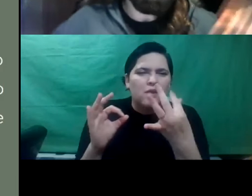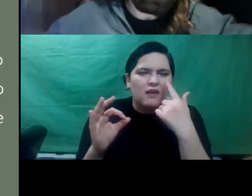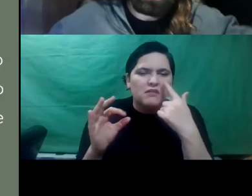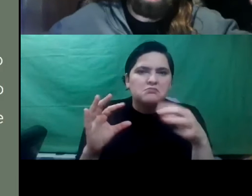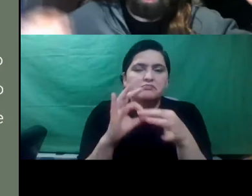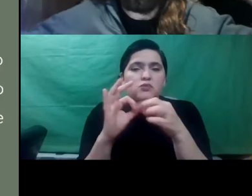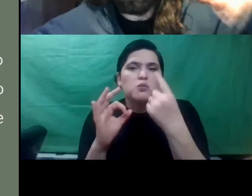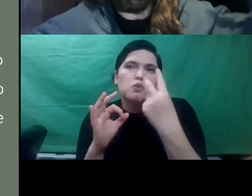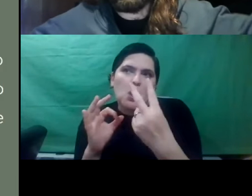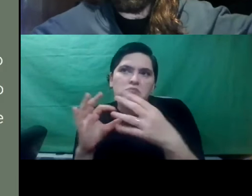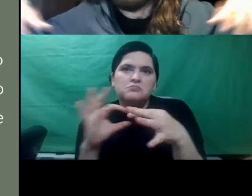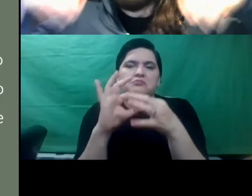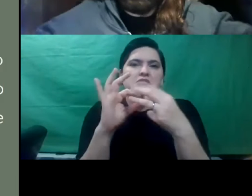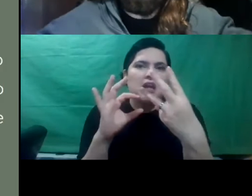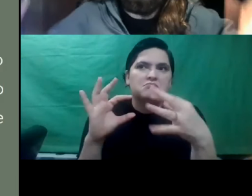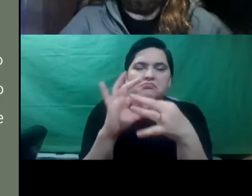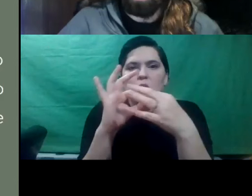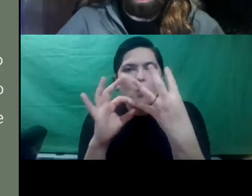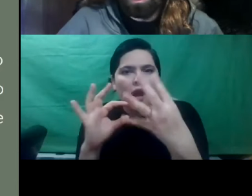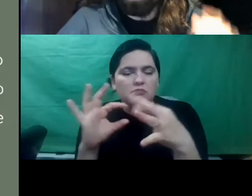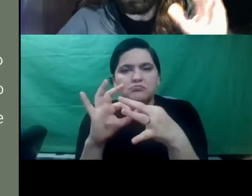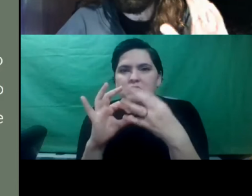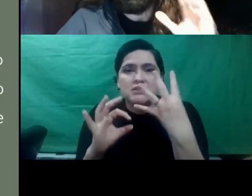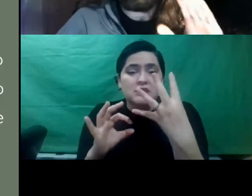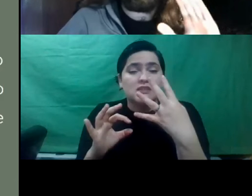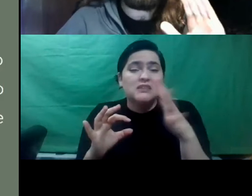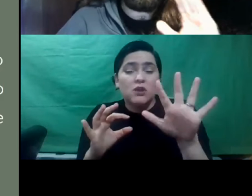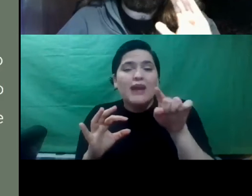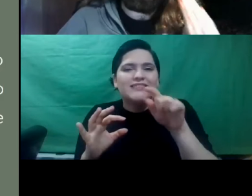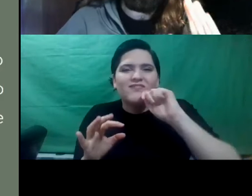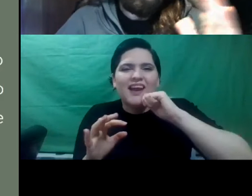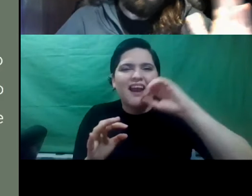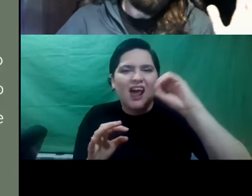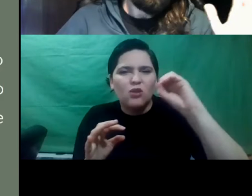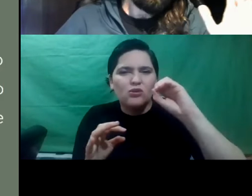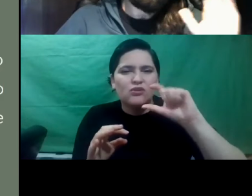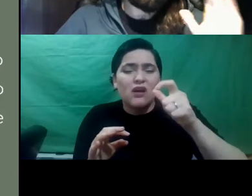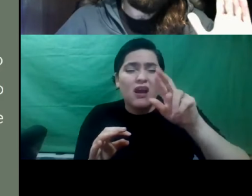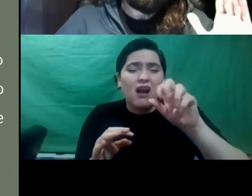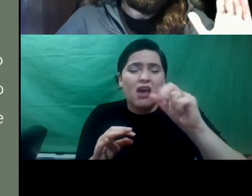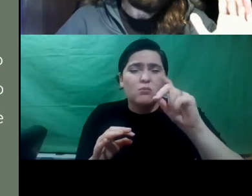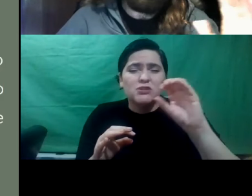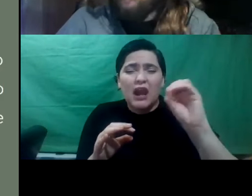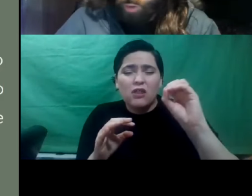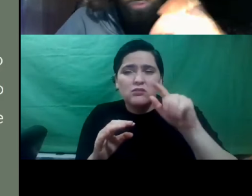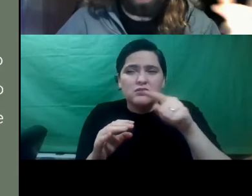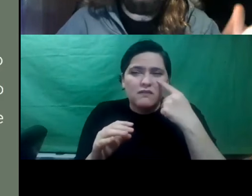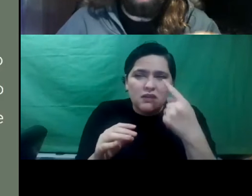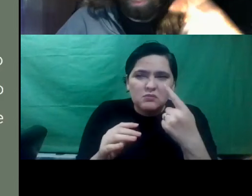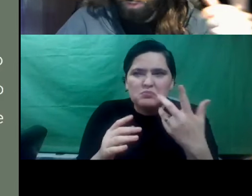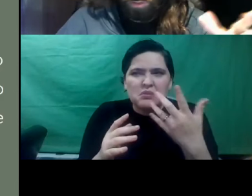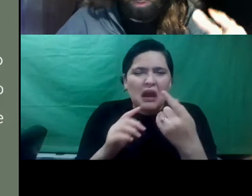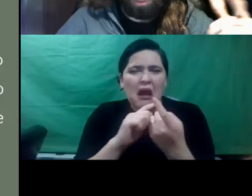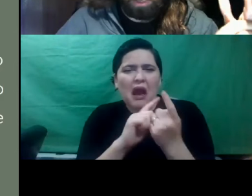2, otros 3, otros 4, otros 5, y ese es el grado. Si conservamos solamente el grado del conectoma, tampoco